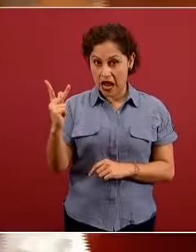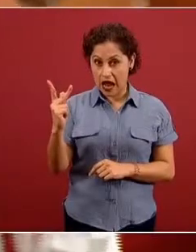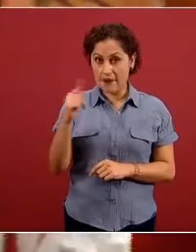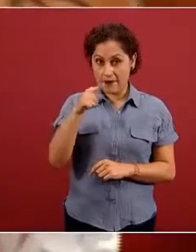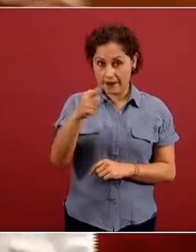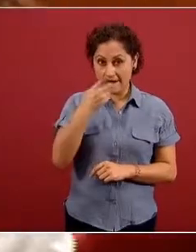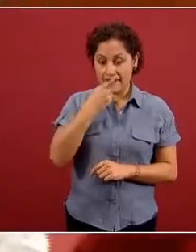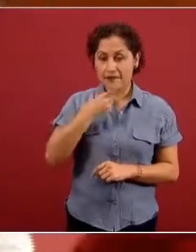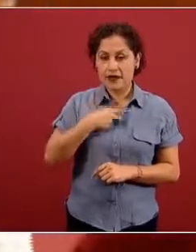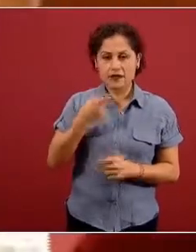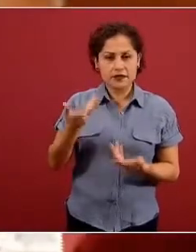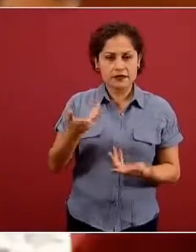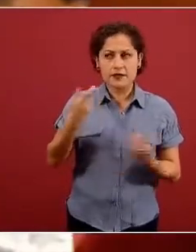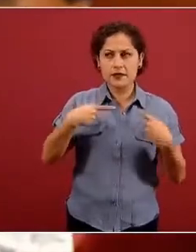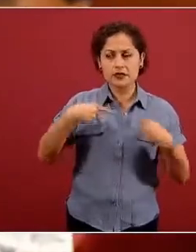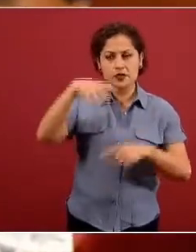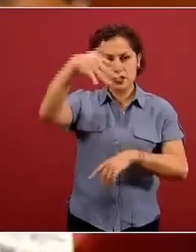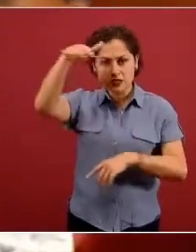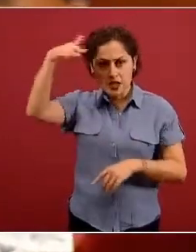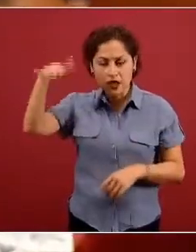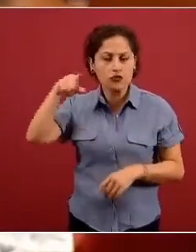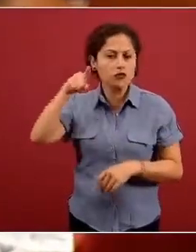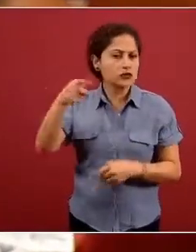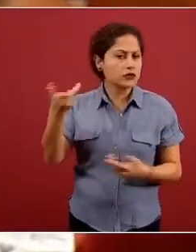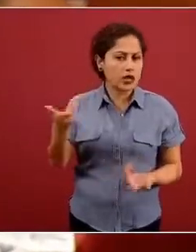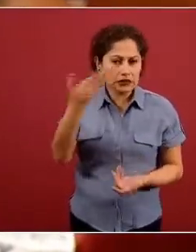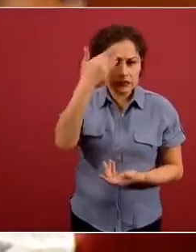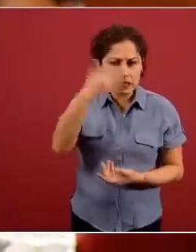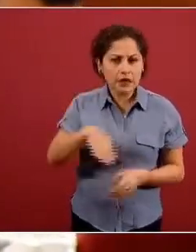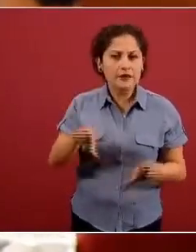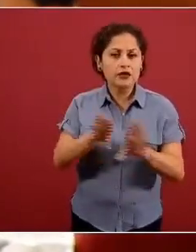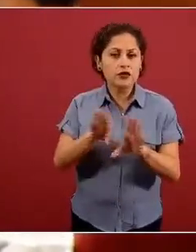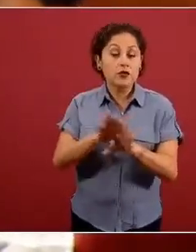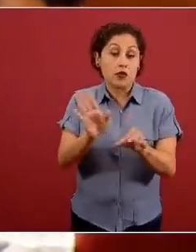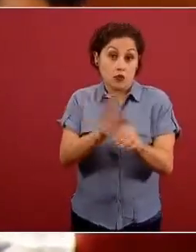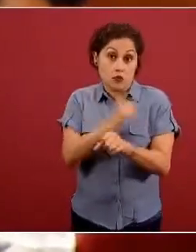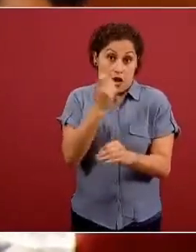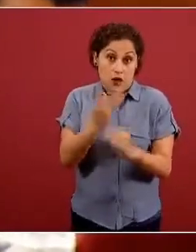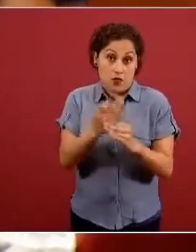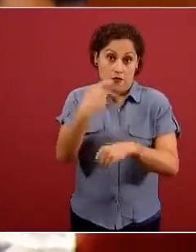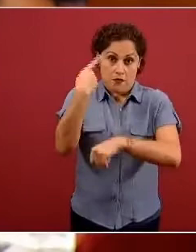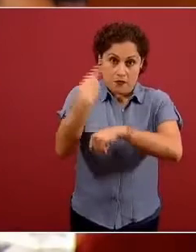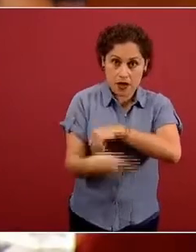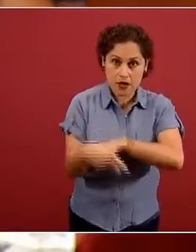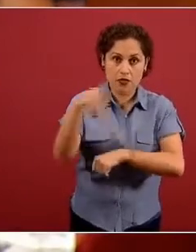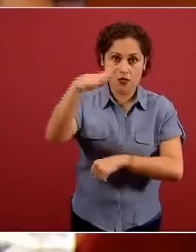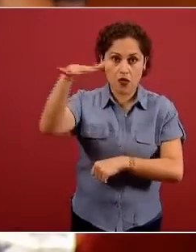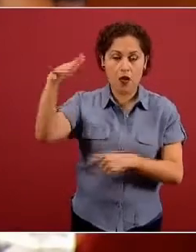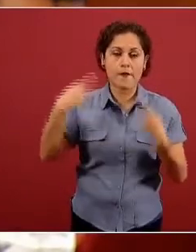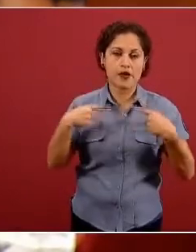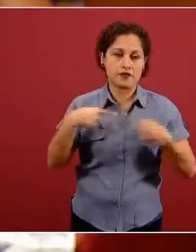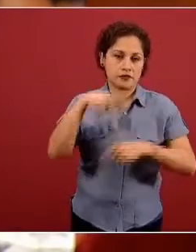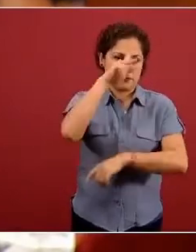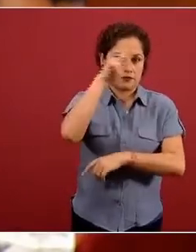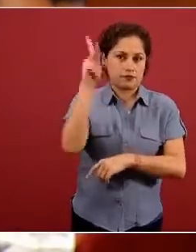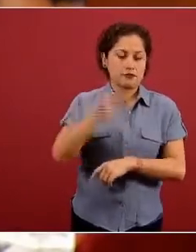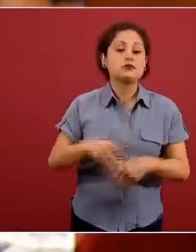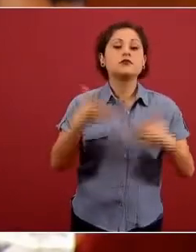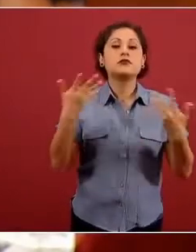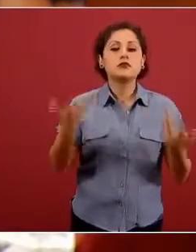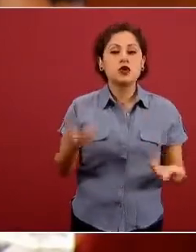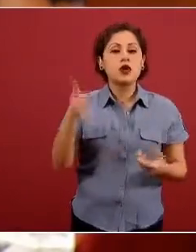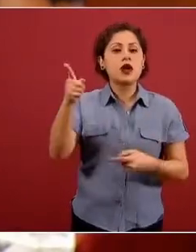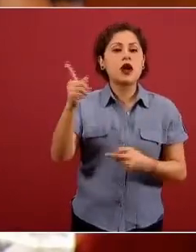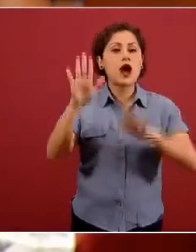mayores? Ya que, bueno, comúnmente son las que están teniendo este contagio y a veces no cuentan con un teléfono inteligente, o a veces